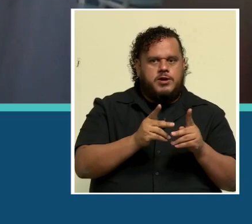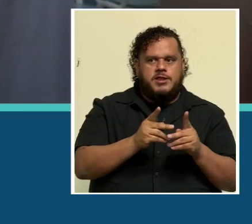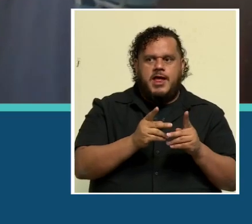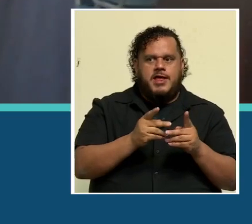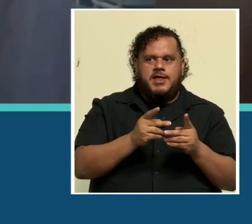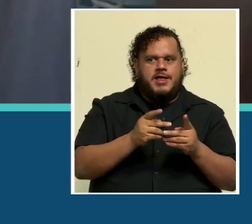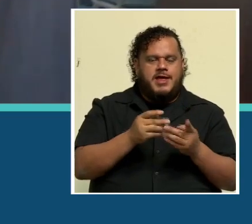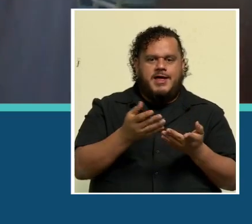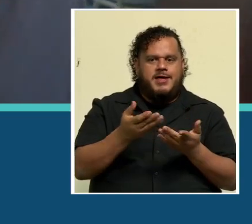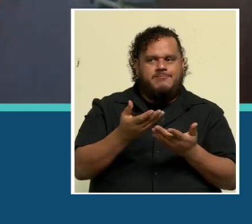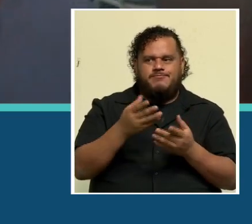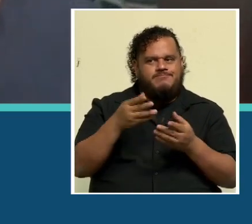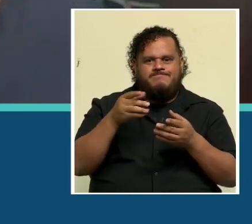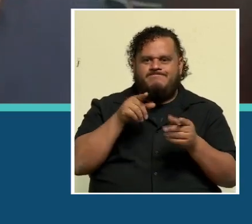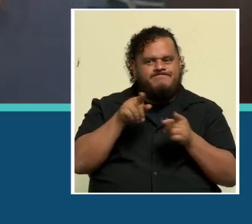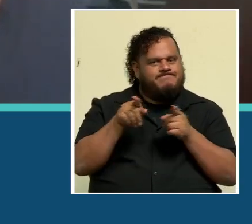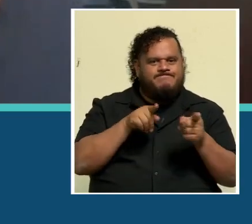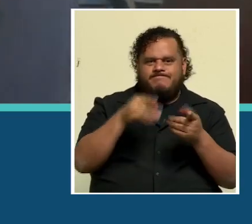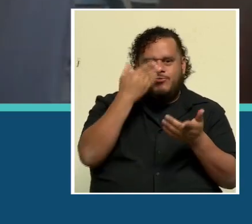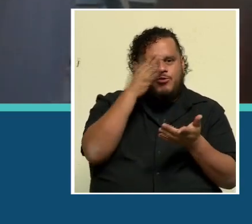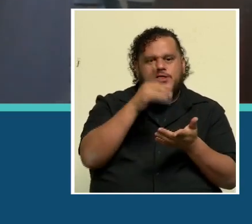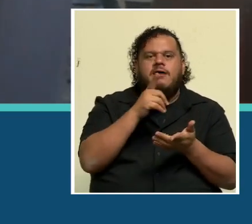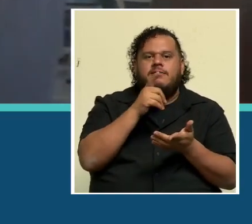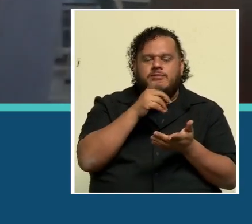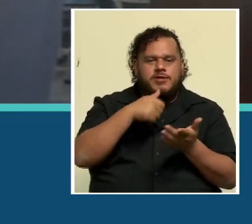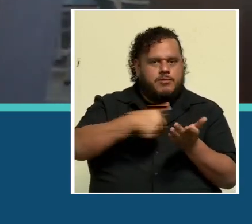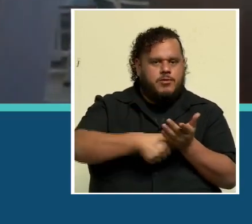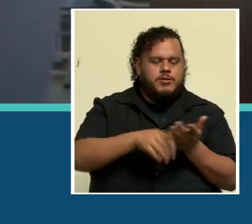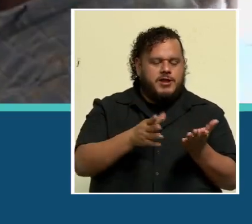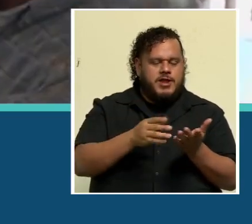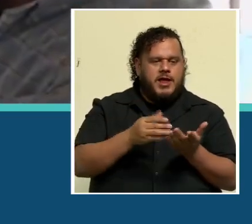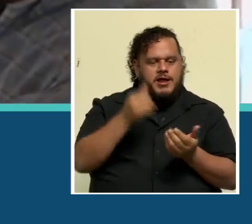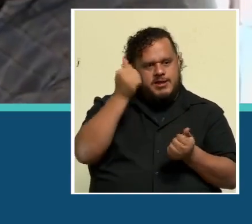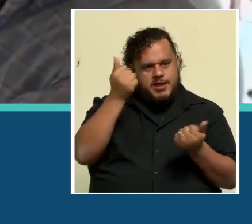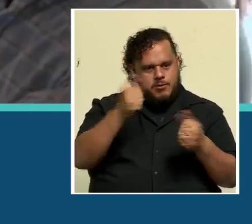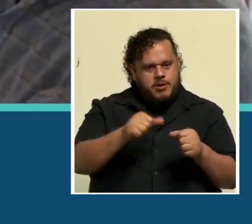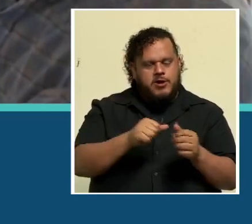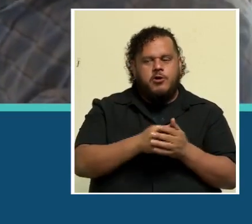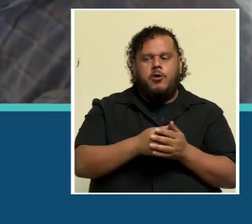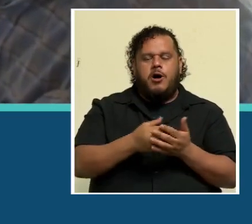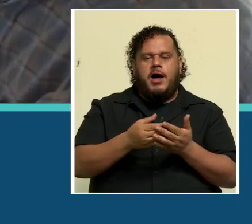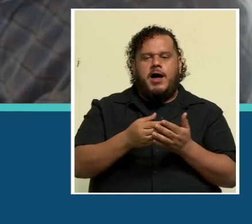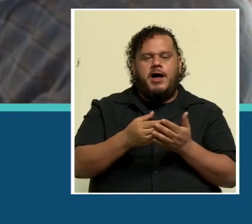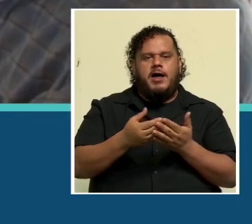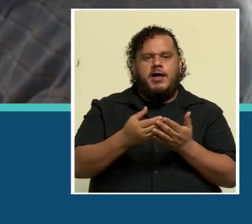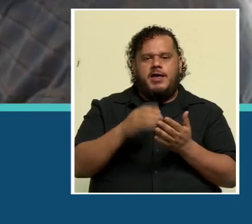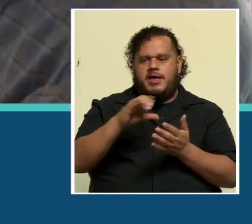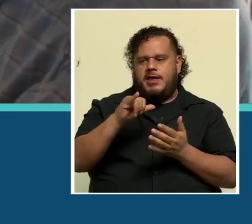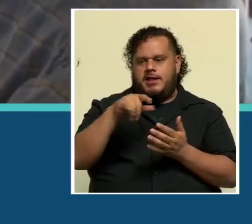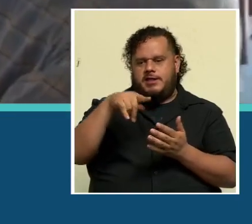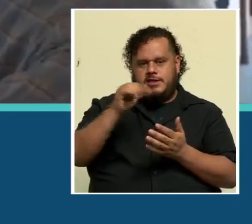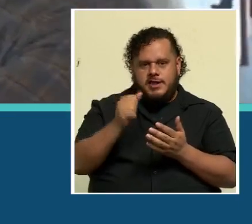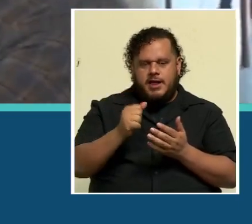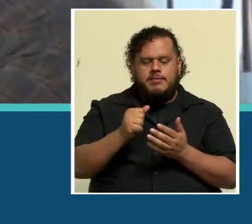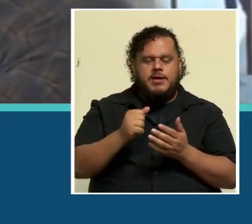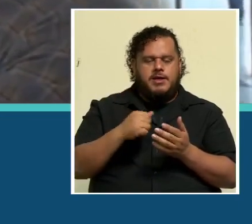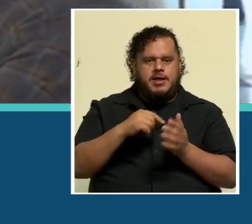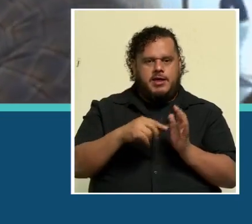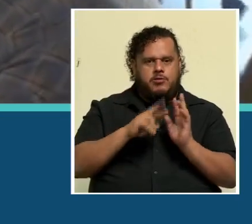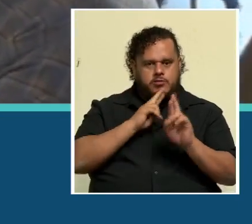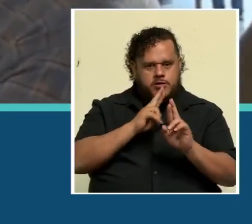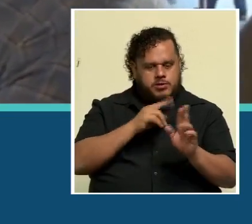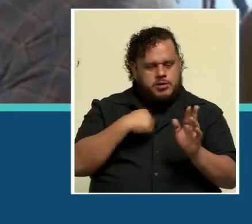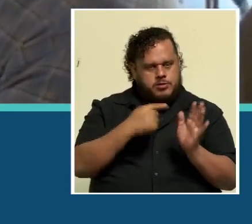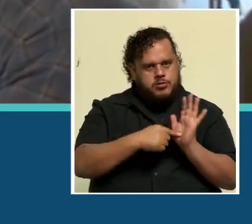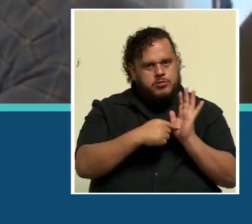este momento, y lo decía la encuesta del CIEP que se realizó en diciembre, la última que pudimos observar en ese momento, que más del